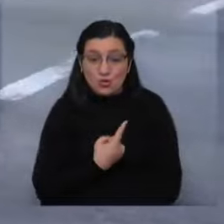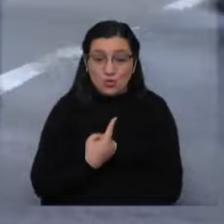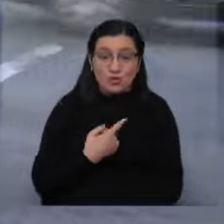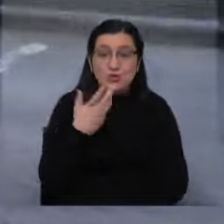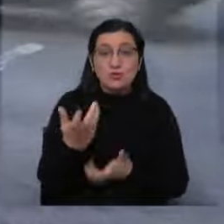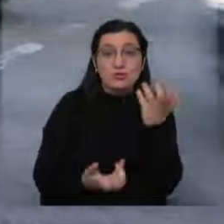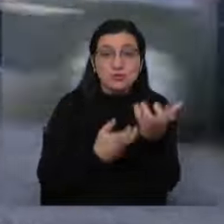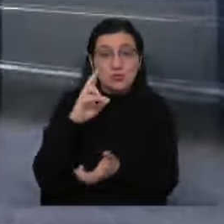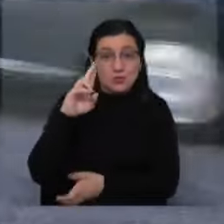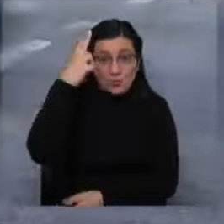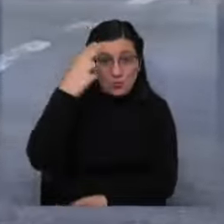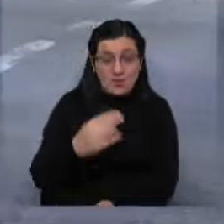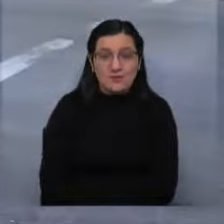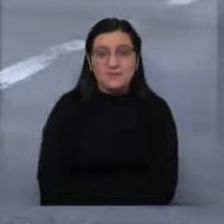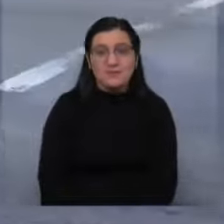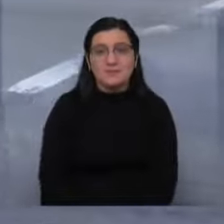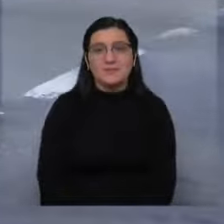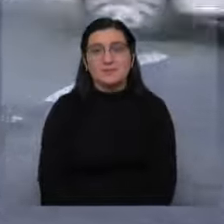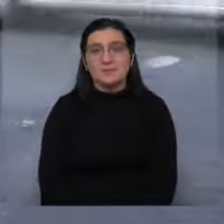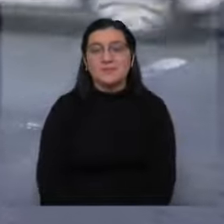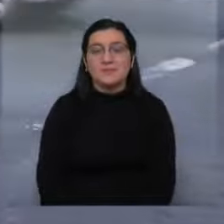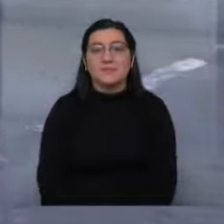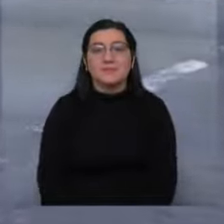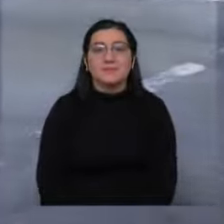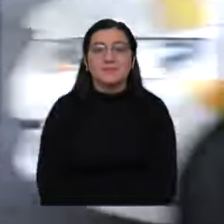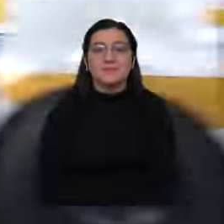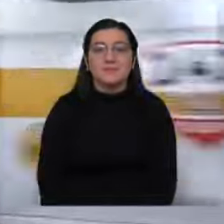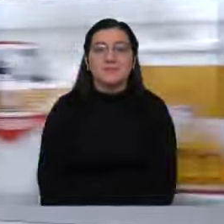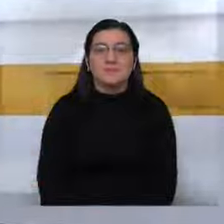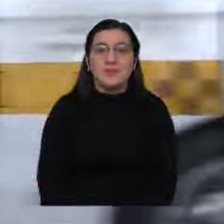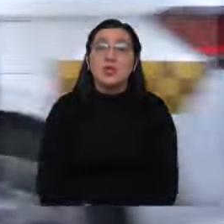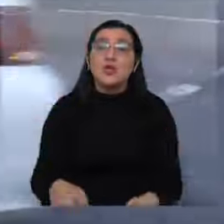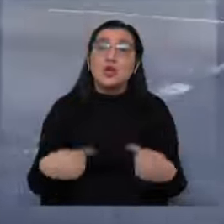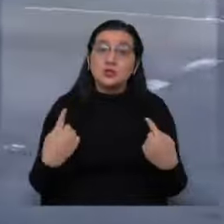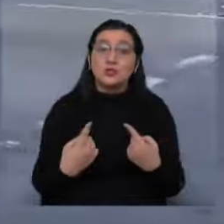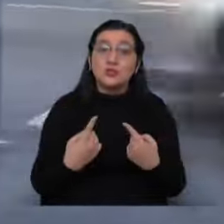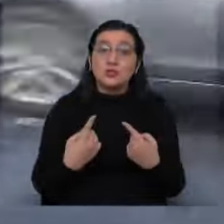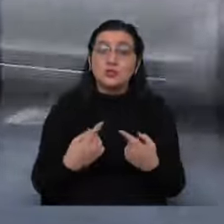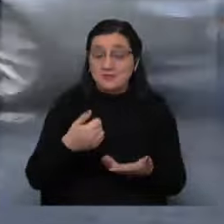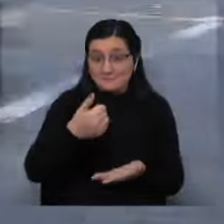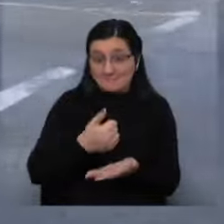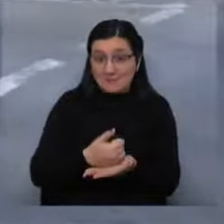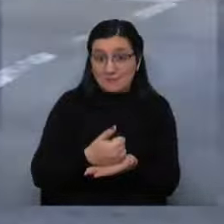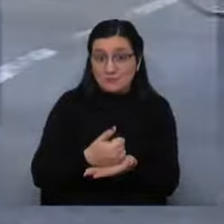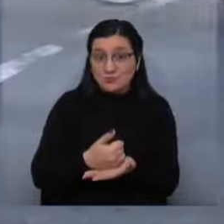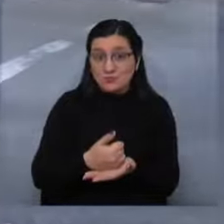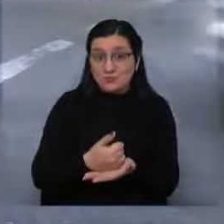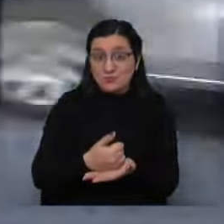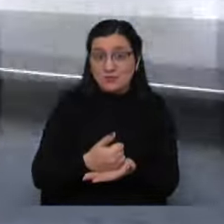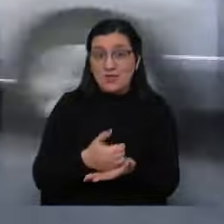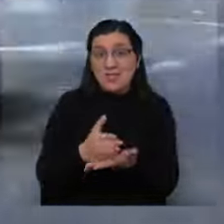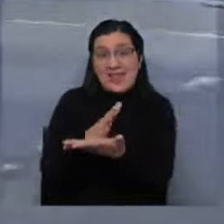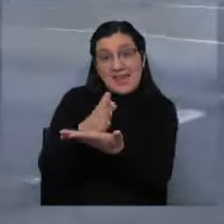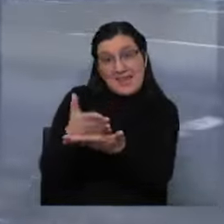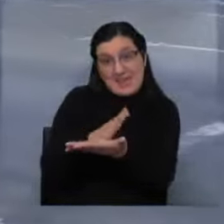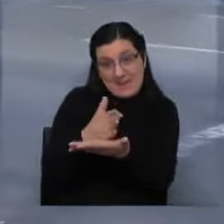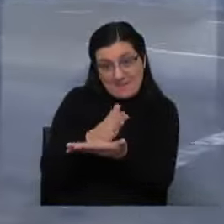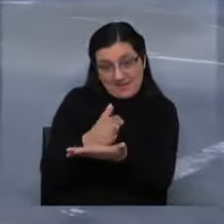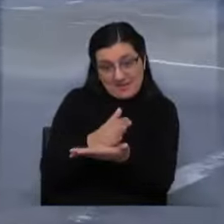cocina Uruguay en la pantalla de la tv pública de Montevideo y nosotros Fito que nos encontramos a ver límite entre el